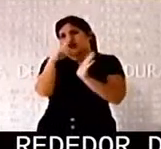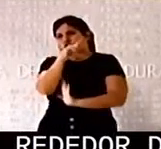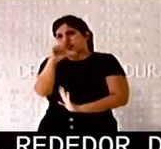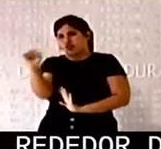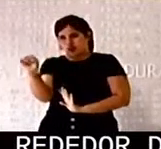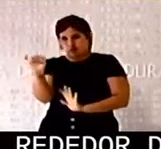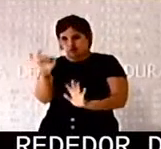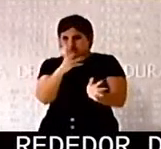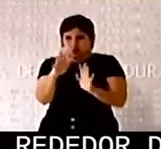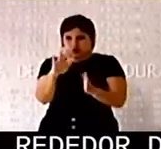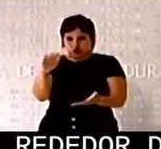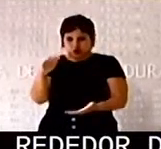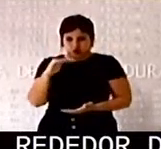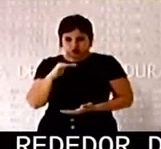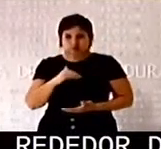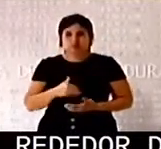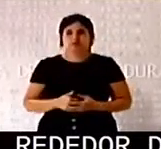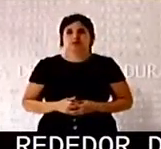aproximadamente.